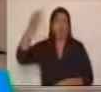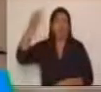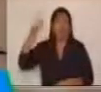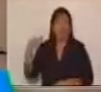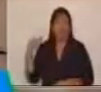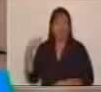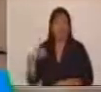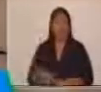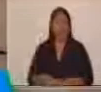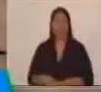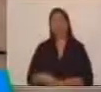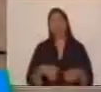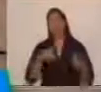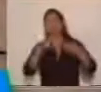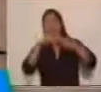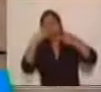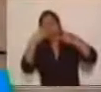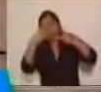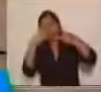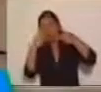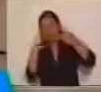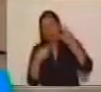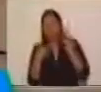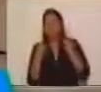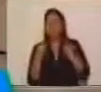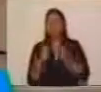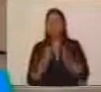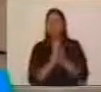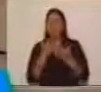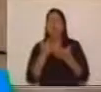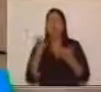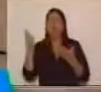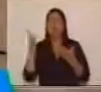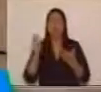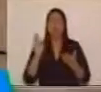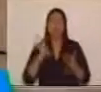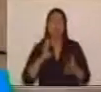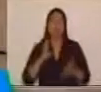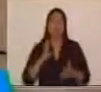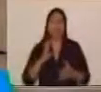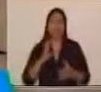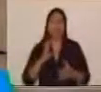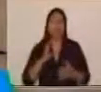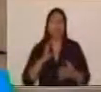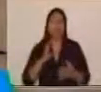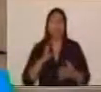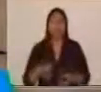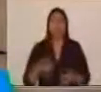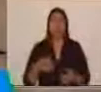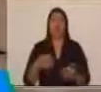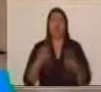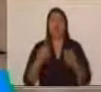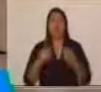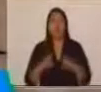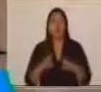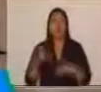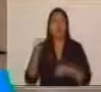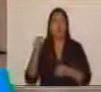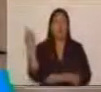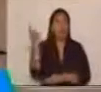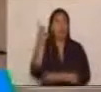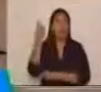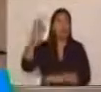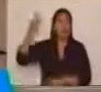la Ilíada, la Odisea, la Eneida, todas esas obras que verdaderamente fueron cantos alegóricos en la